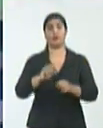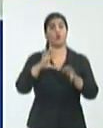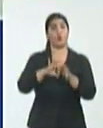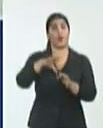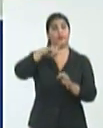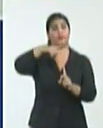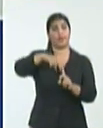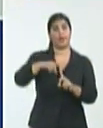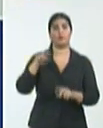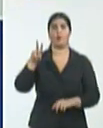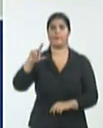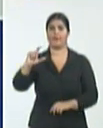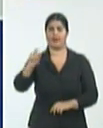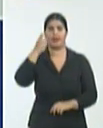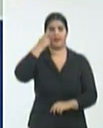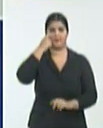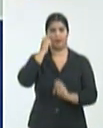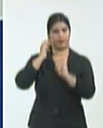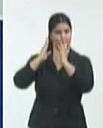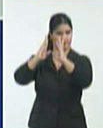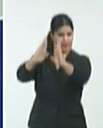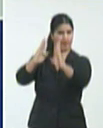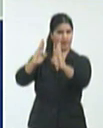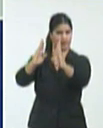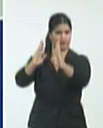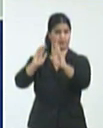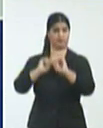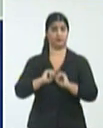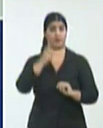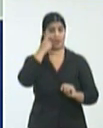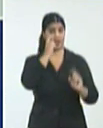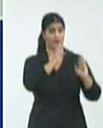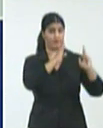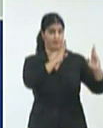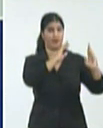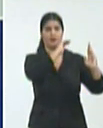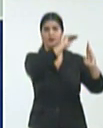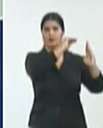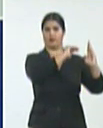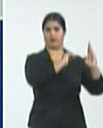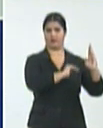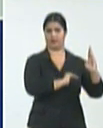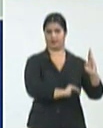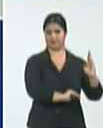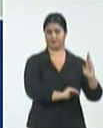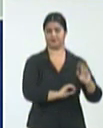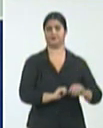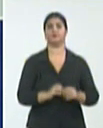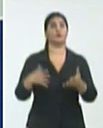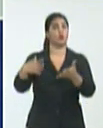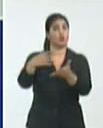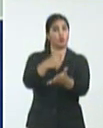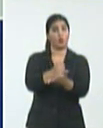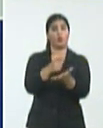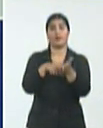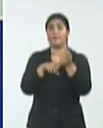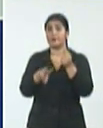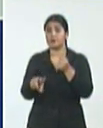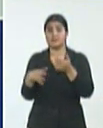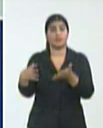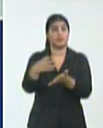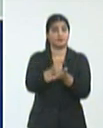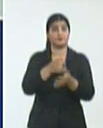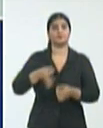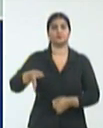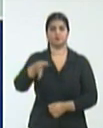Clara. Resumen, de todas las provincias y municipios se procesaron muestras en el día de ayer